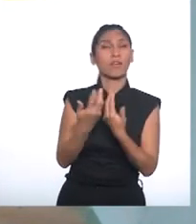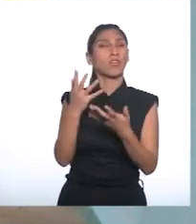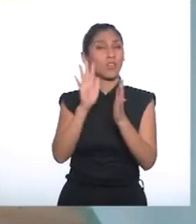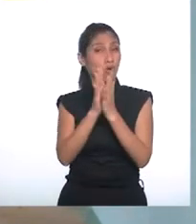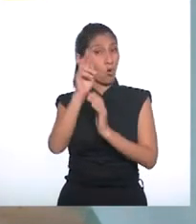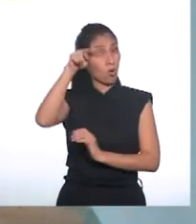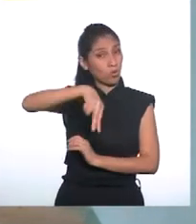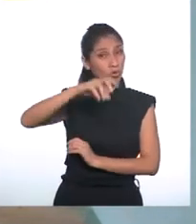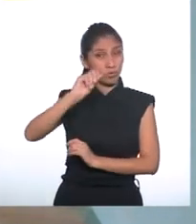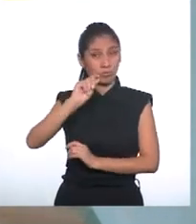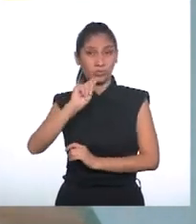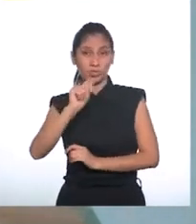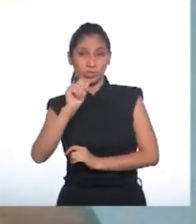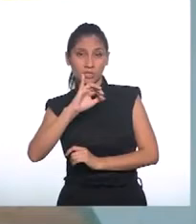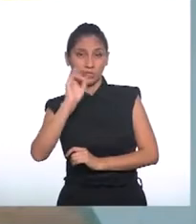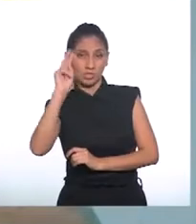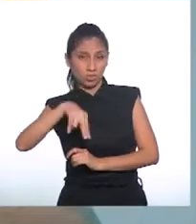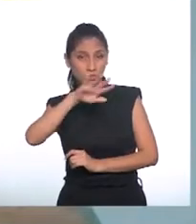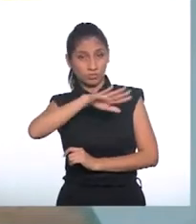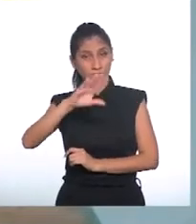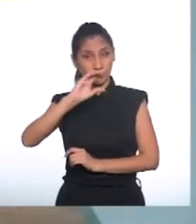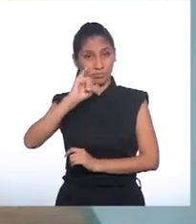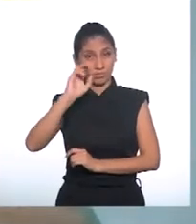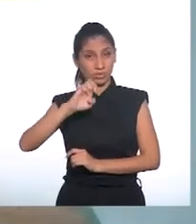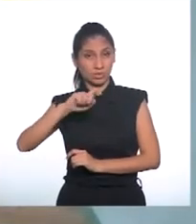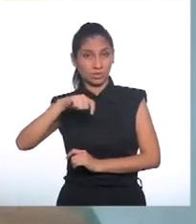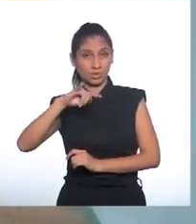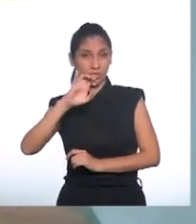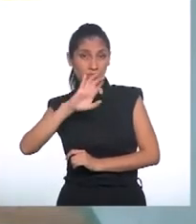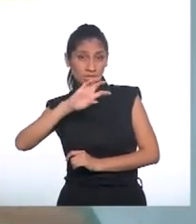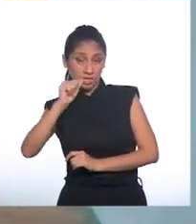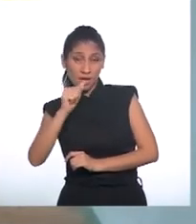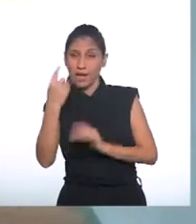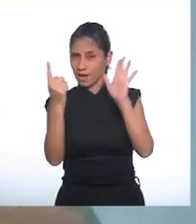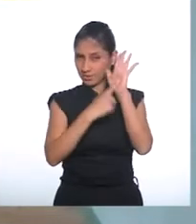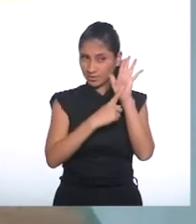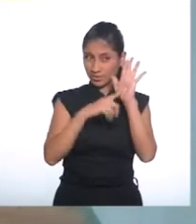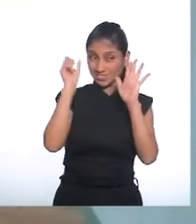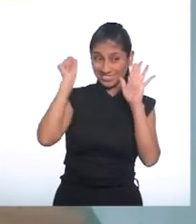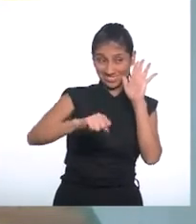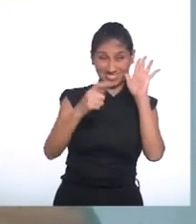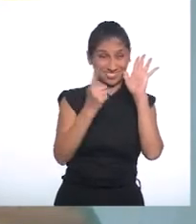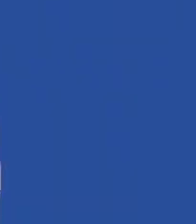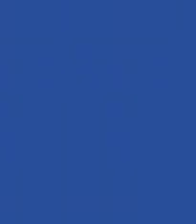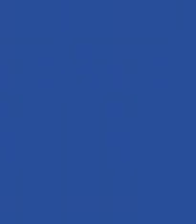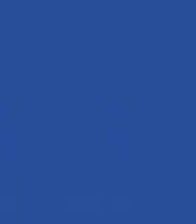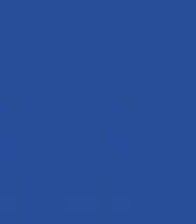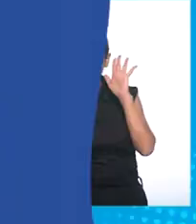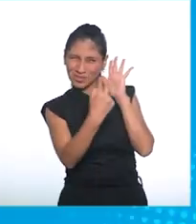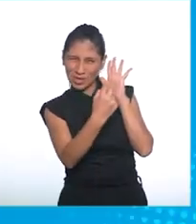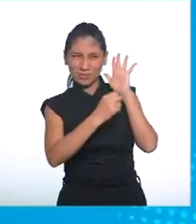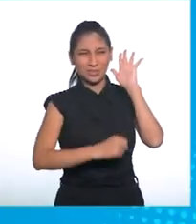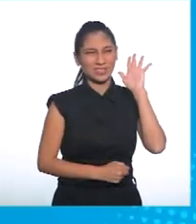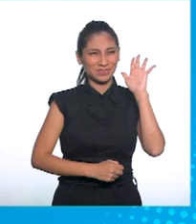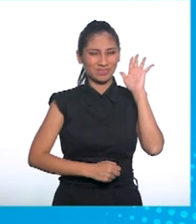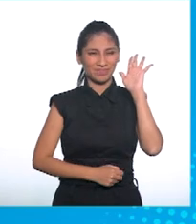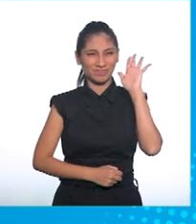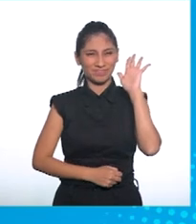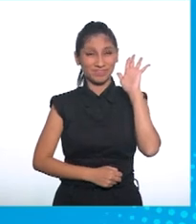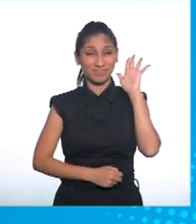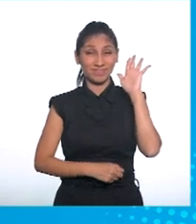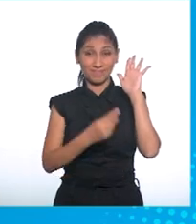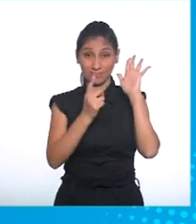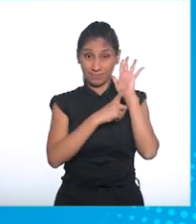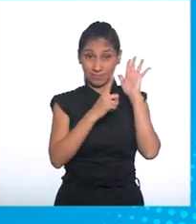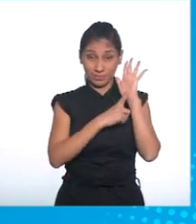notación científica así. Estoy orgullosa. Veamos. En